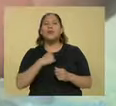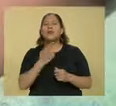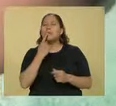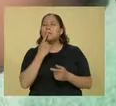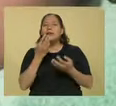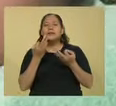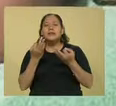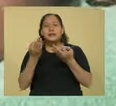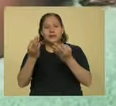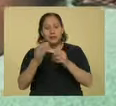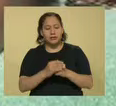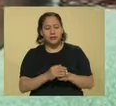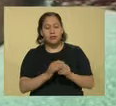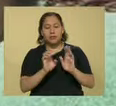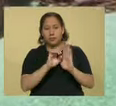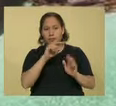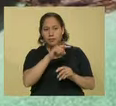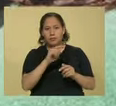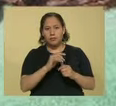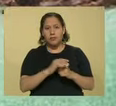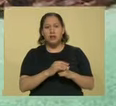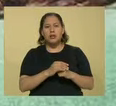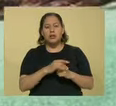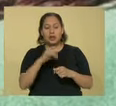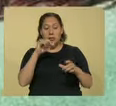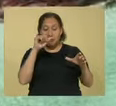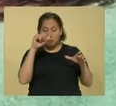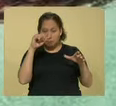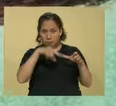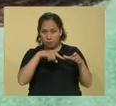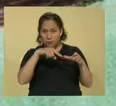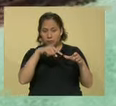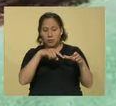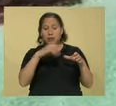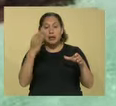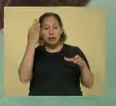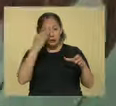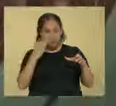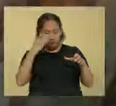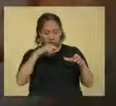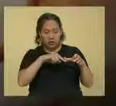antoja, ¿verdad? El mismo